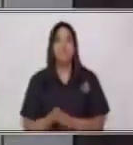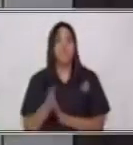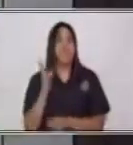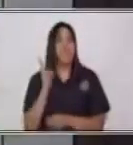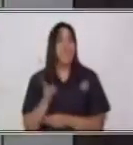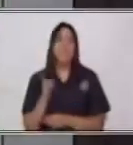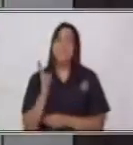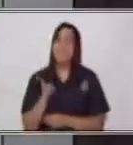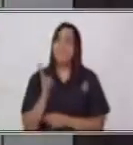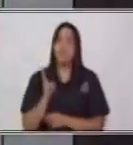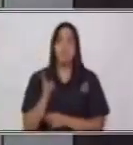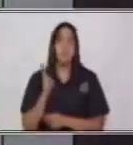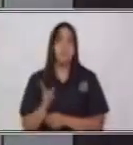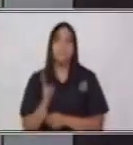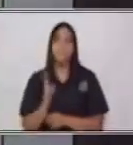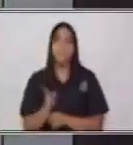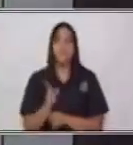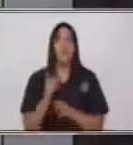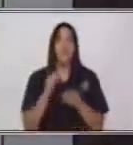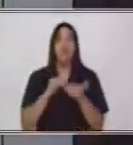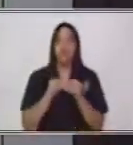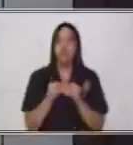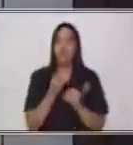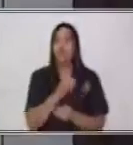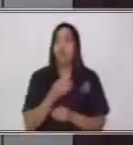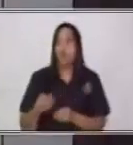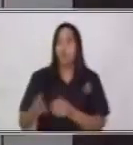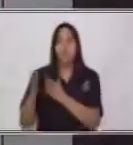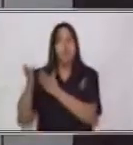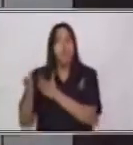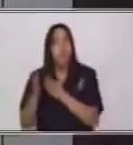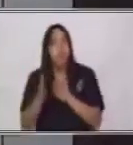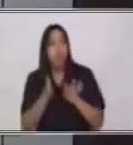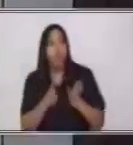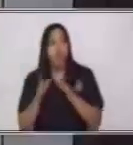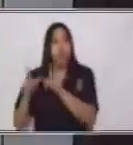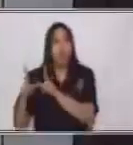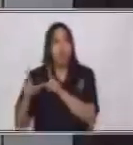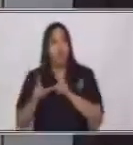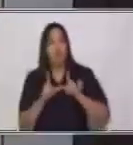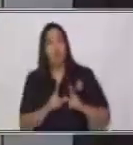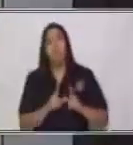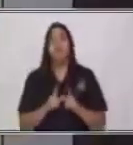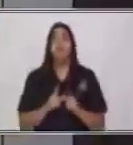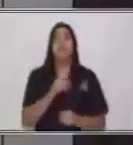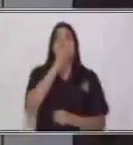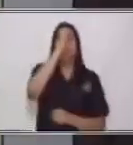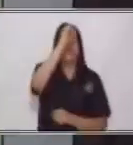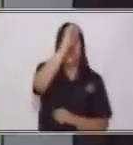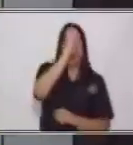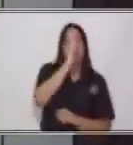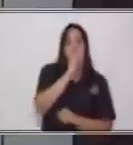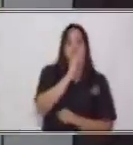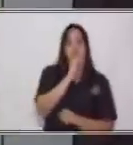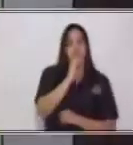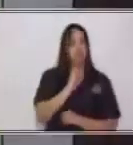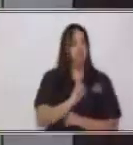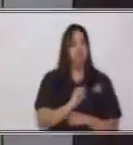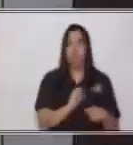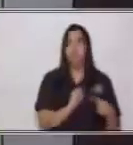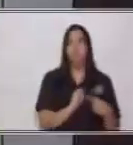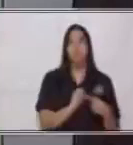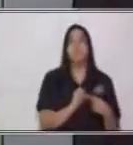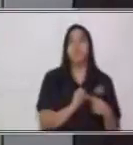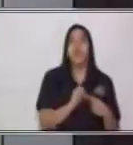Siempre todos los números van en orden en un cuadro. Vamos a decir 0 más 0, 0.